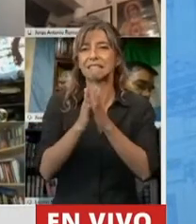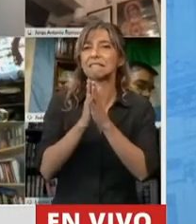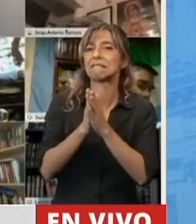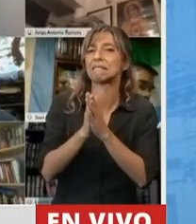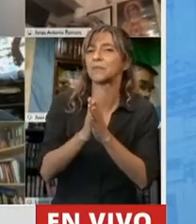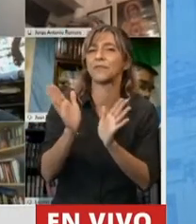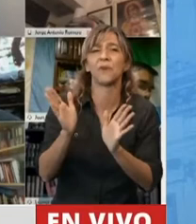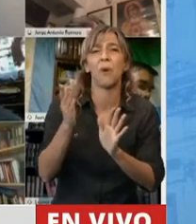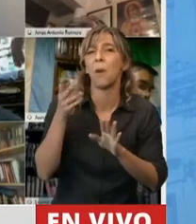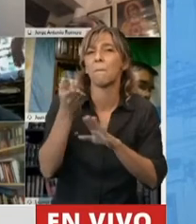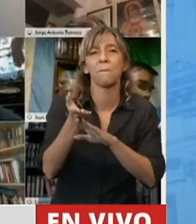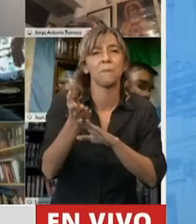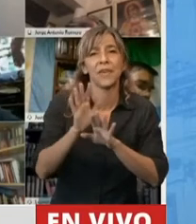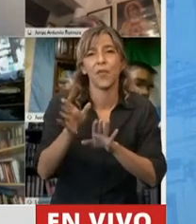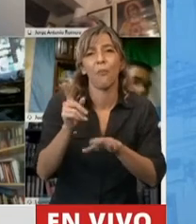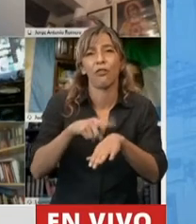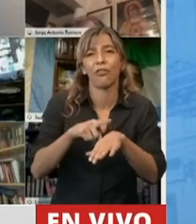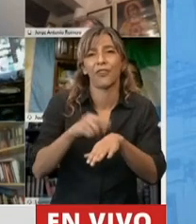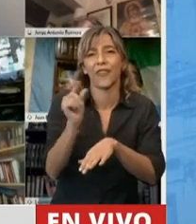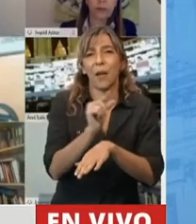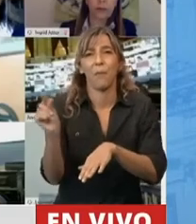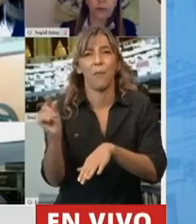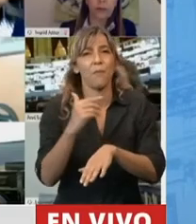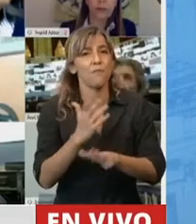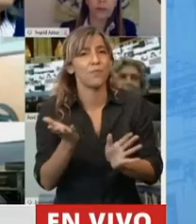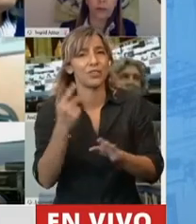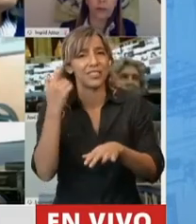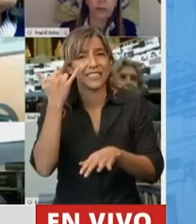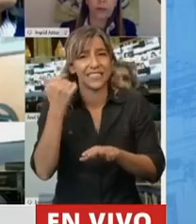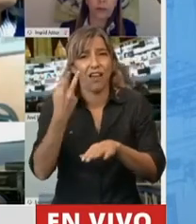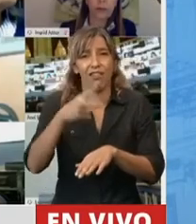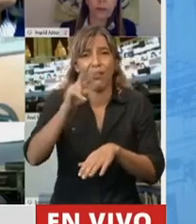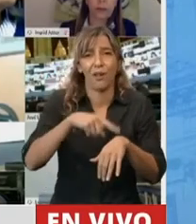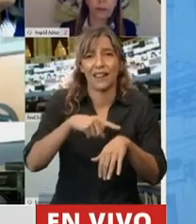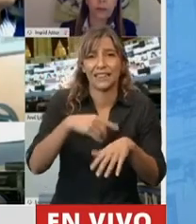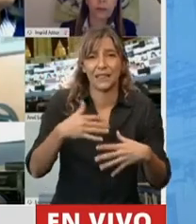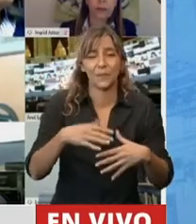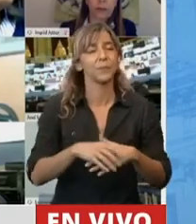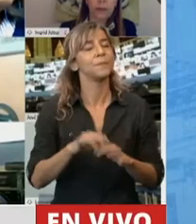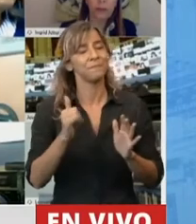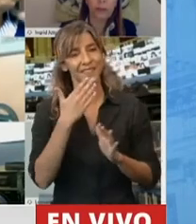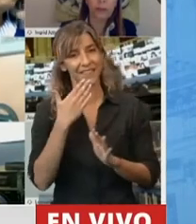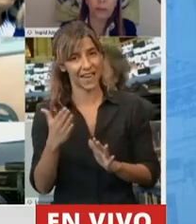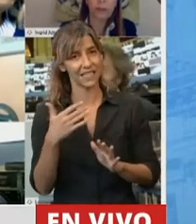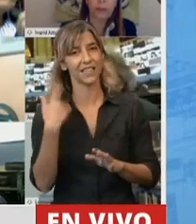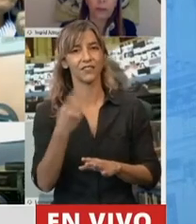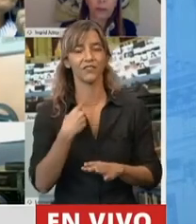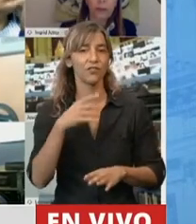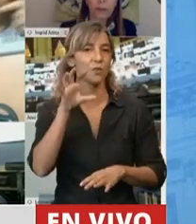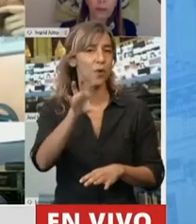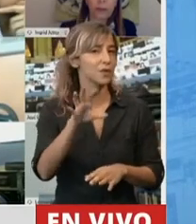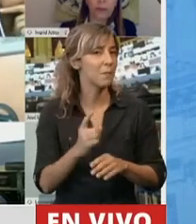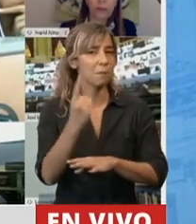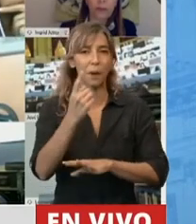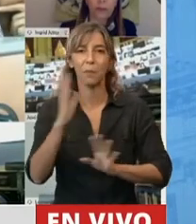el tiempo con otro miembro. Ya termino. Ya habló el doble de lo que le correspondía. Bien, gracias. Fuimos la primera provincia en declarar el software